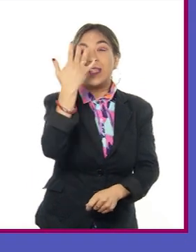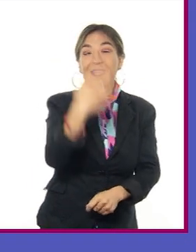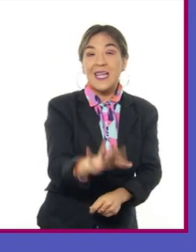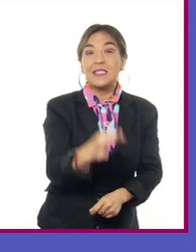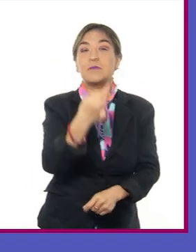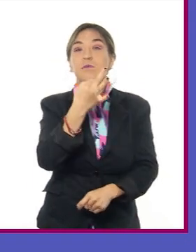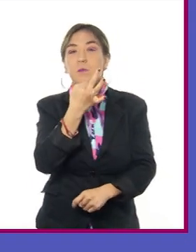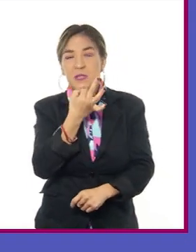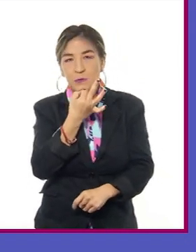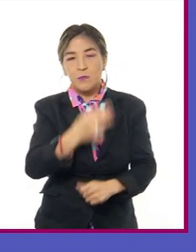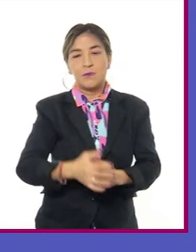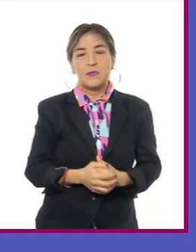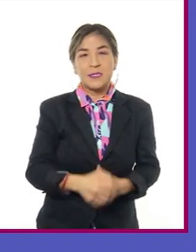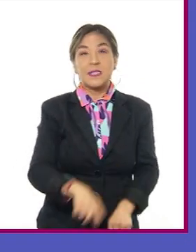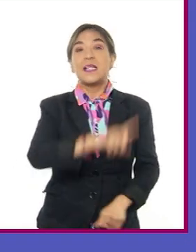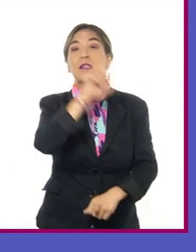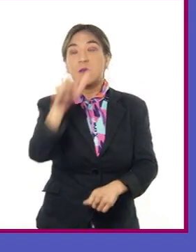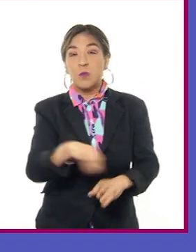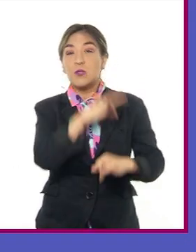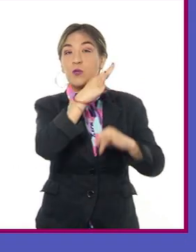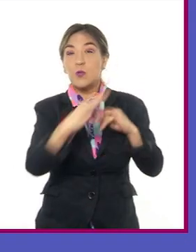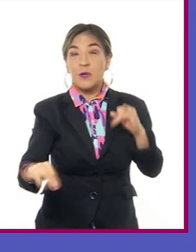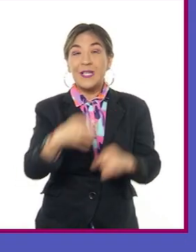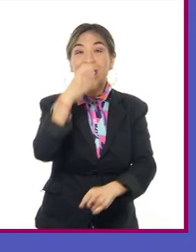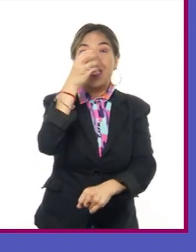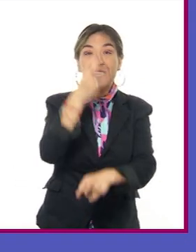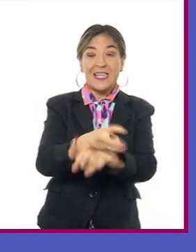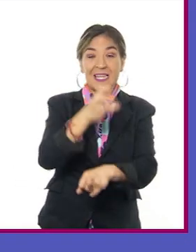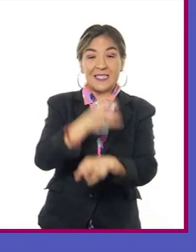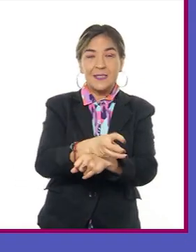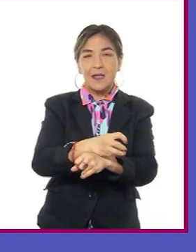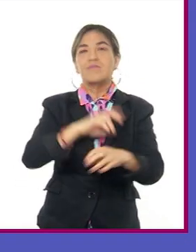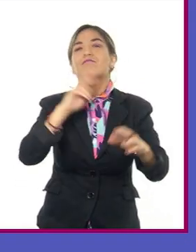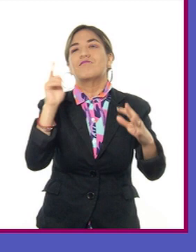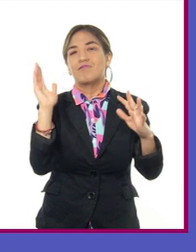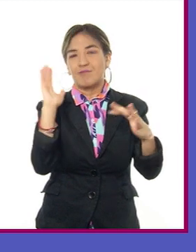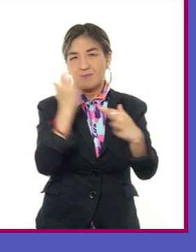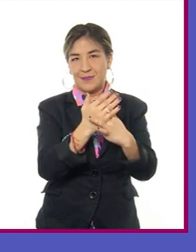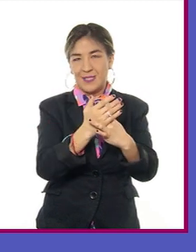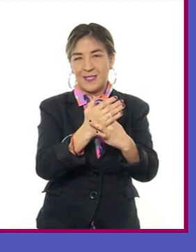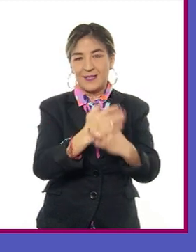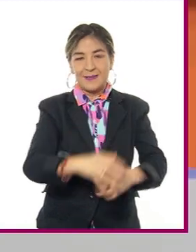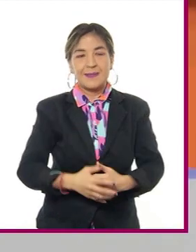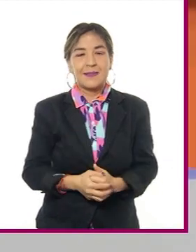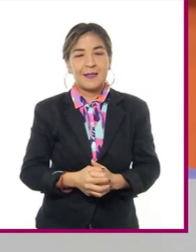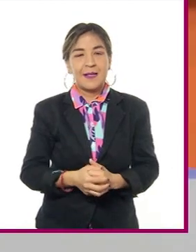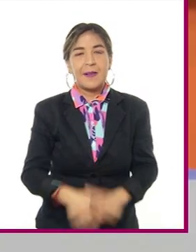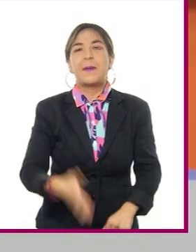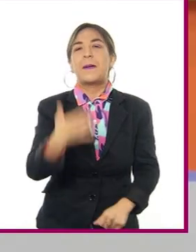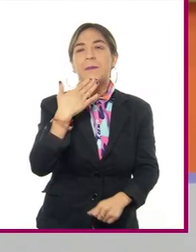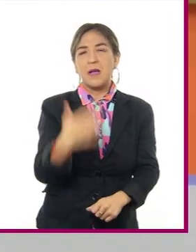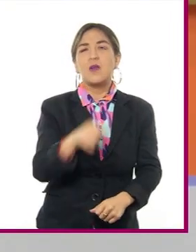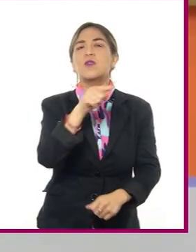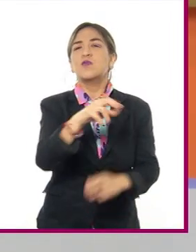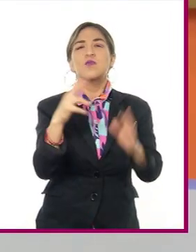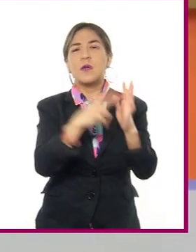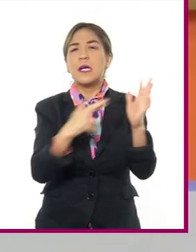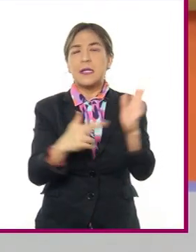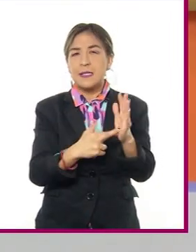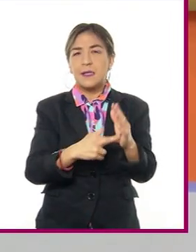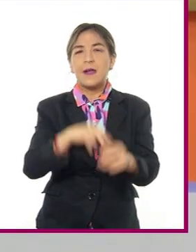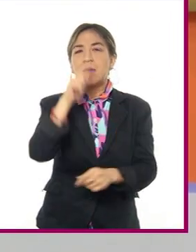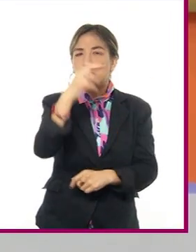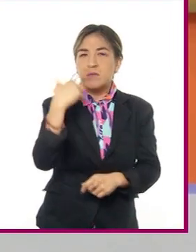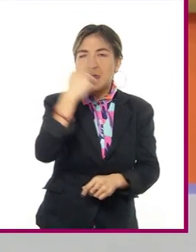10 minutos y al final del tercer cuarto. También, en una de las reglas que